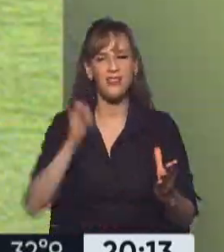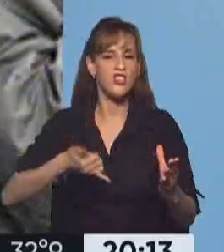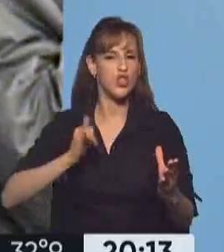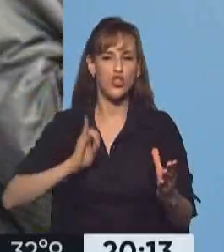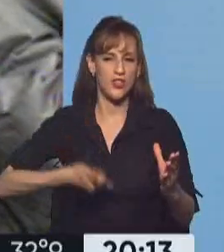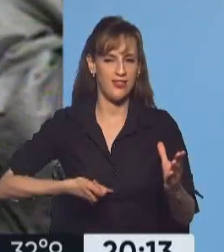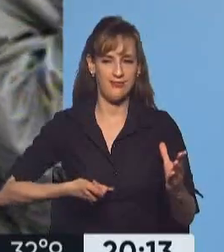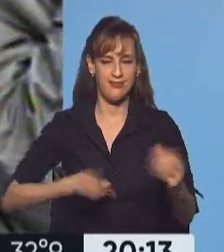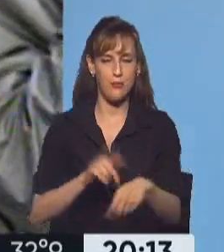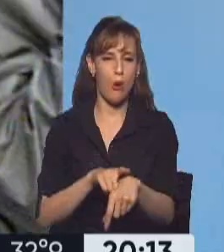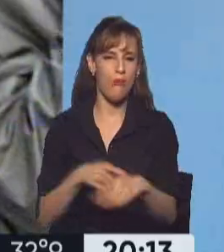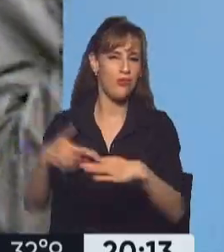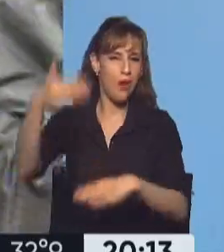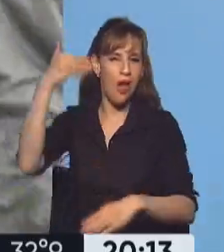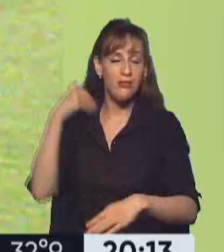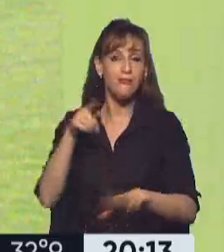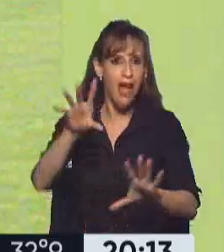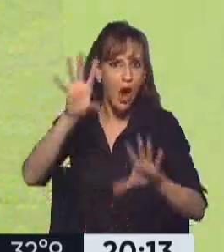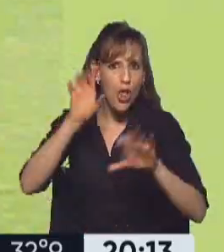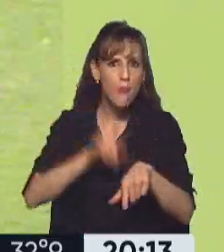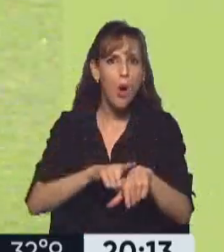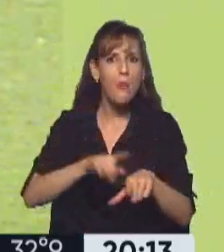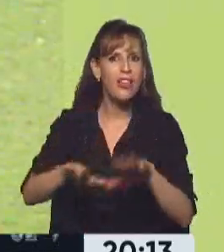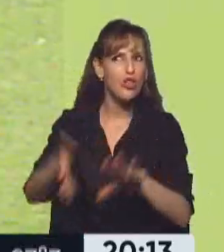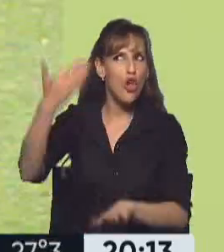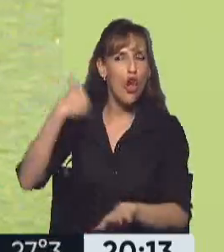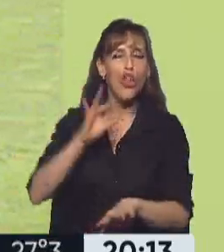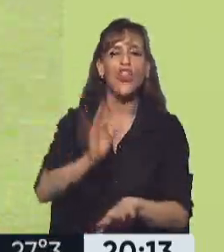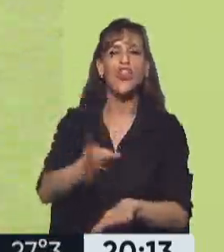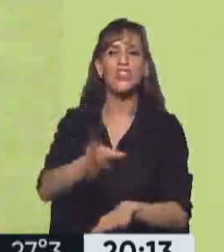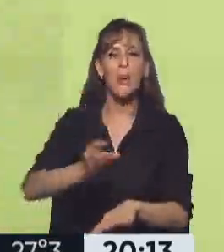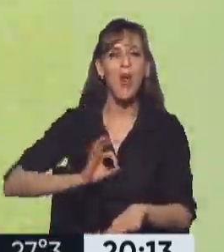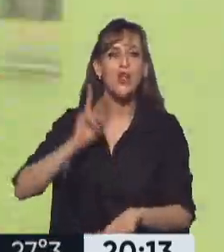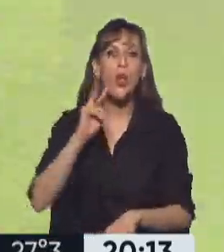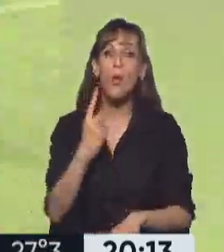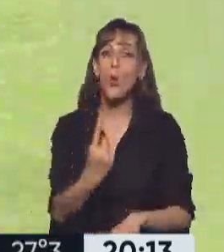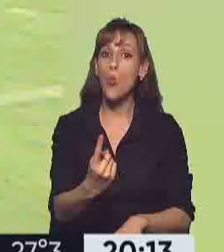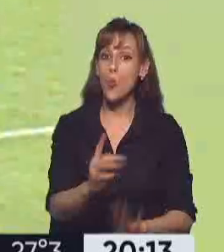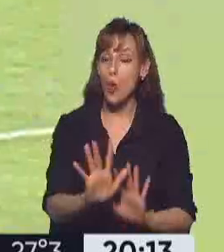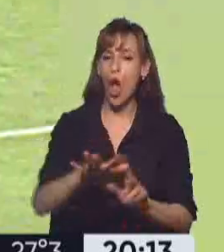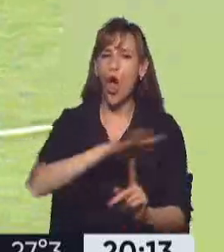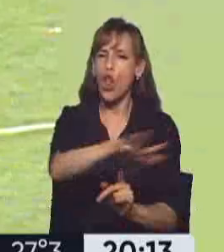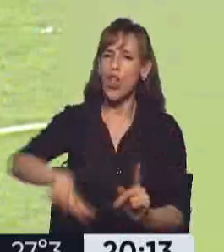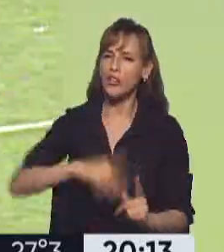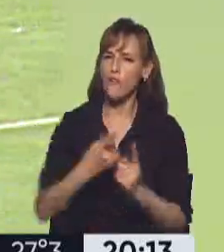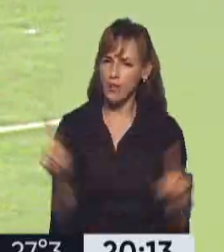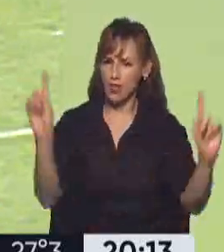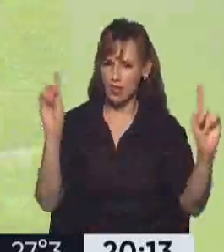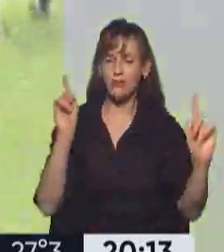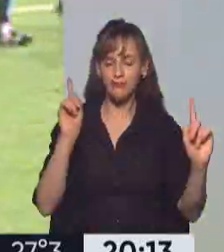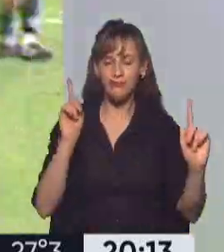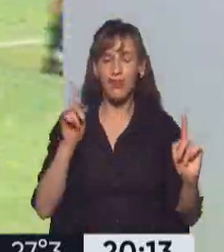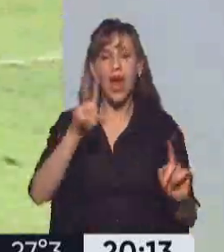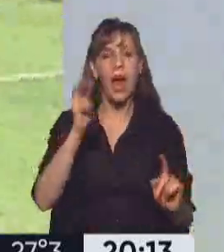momento. Además, recuerden lo que era el país. Decimos final de diciembre de 2001. Ramón Puerta, el presidente que duró un par de días,